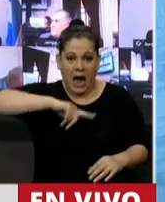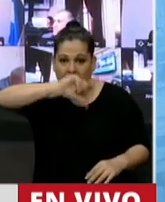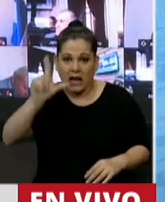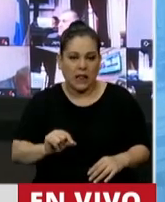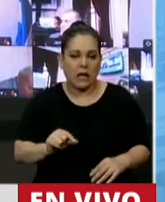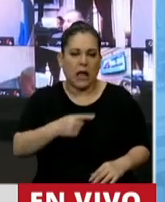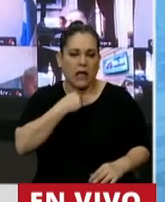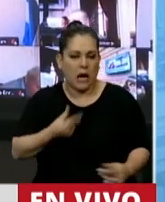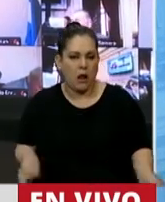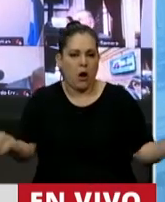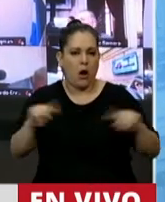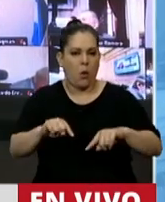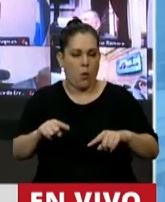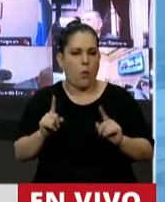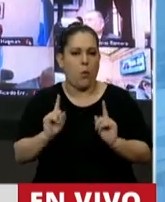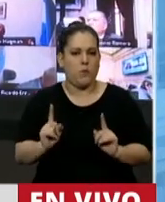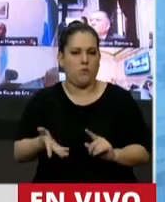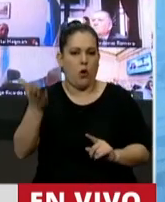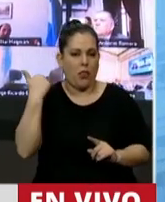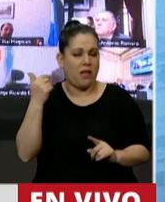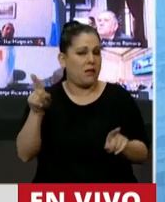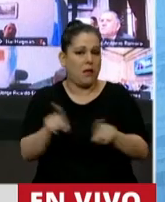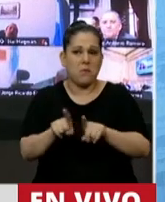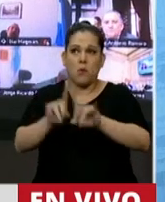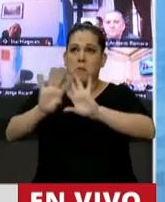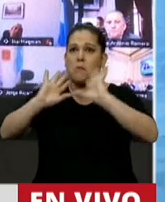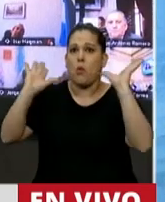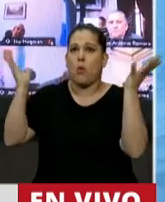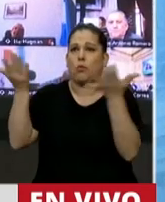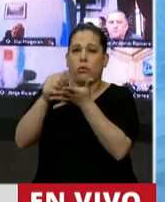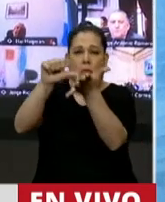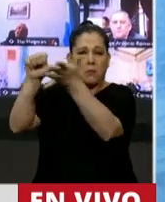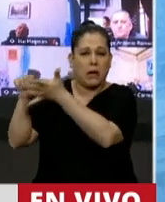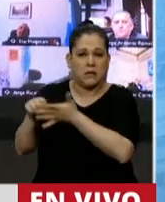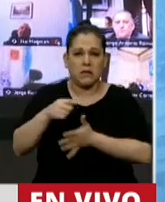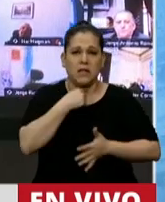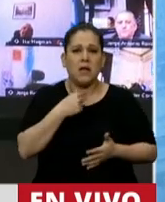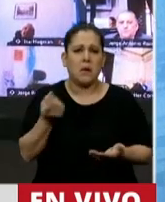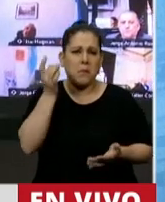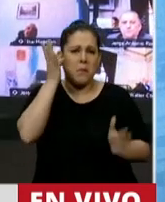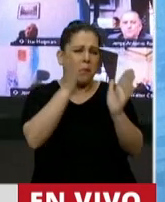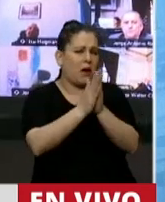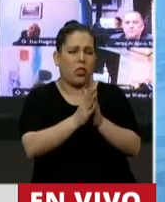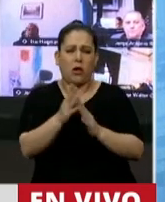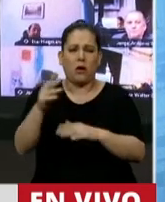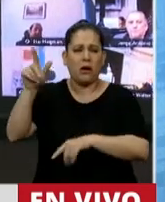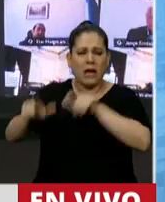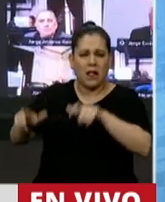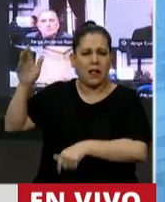volver a la normalidad me cuesta muchísimo trabajo señor presidente estando diputado